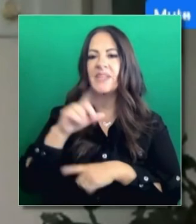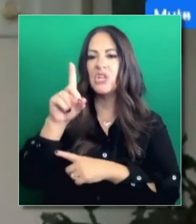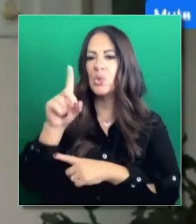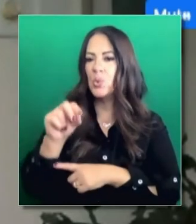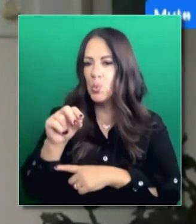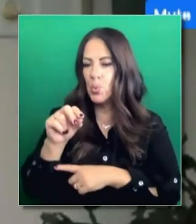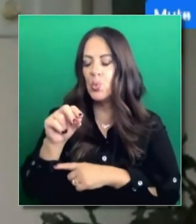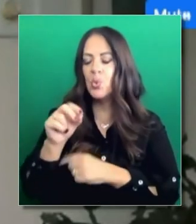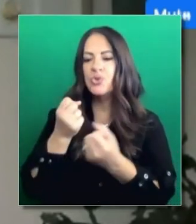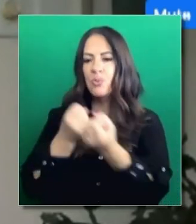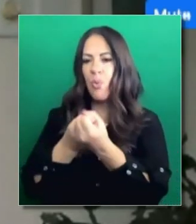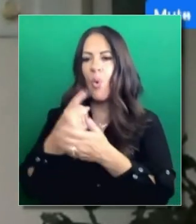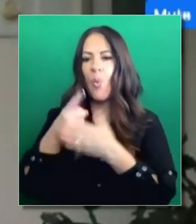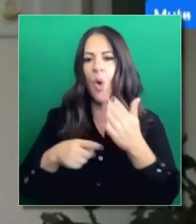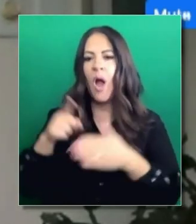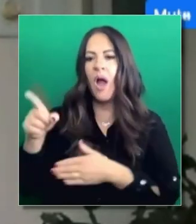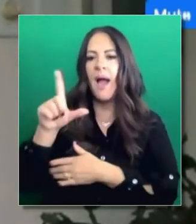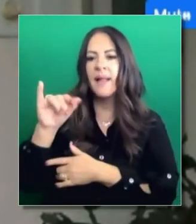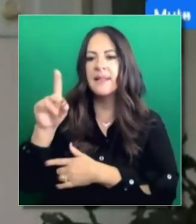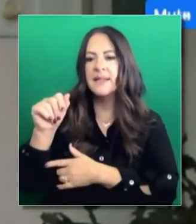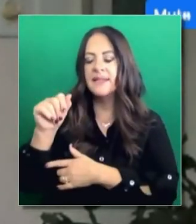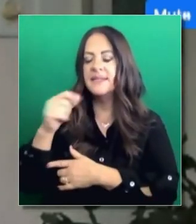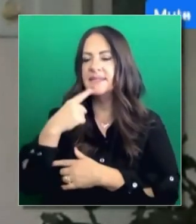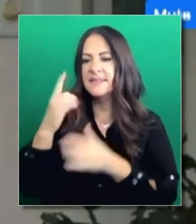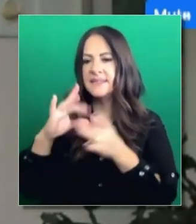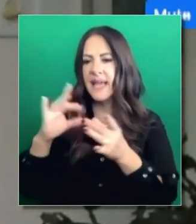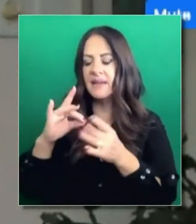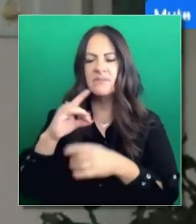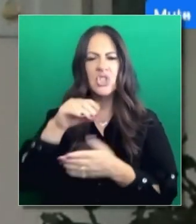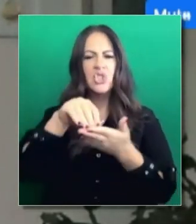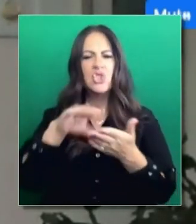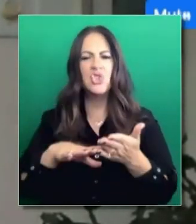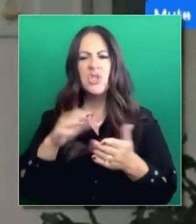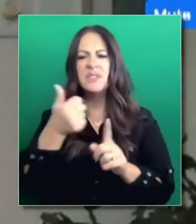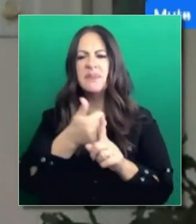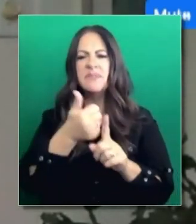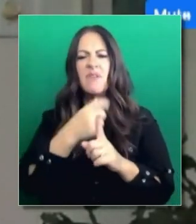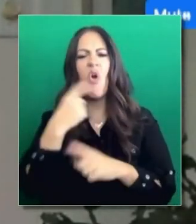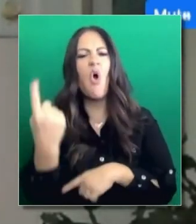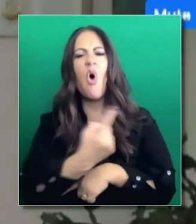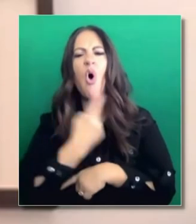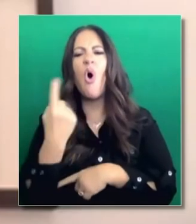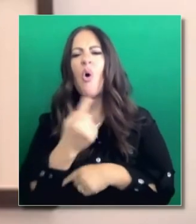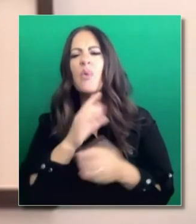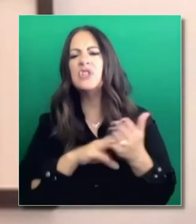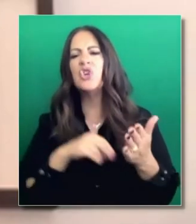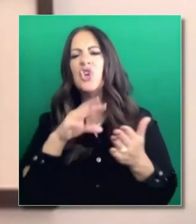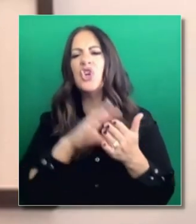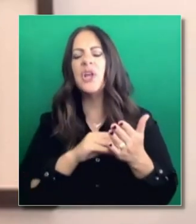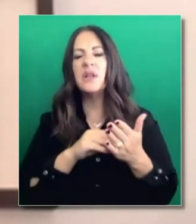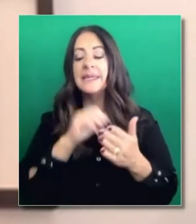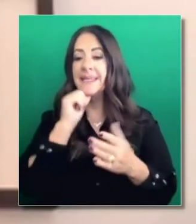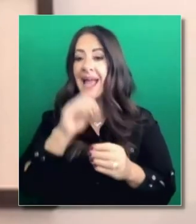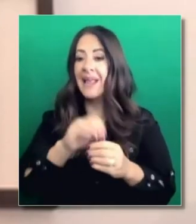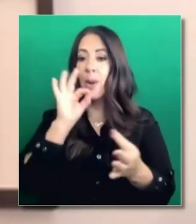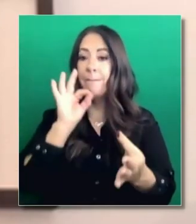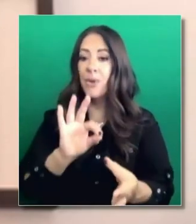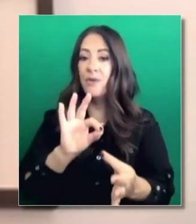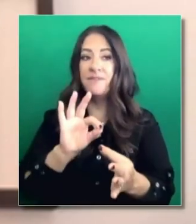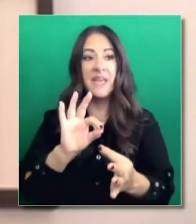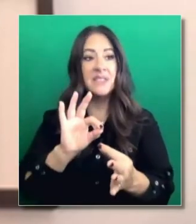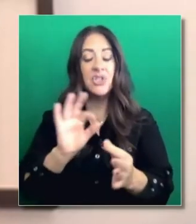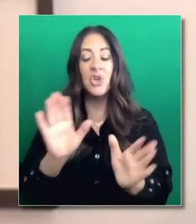Yo también estoy de acuerdo en los comentarios de que los estudiantes siempre están aprendiendo. Obviamente estamos en una situación que no es